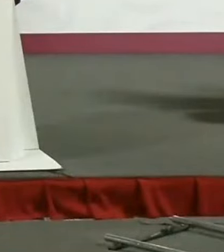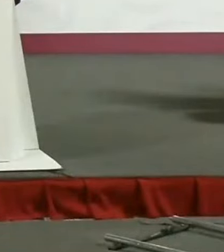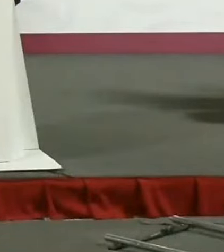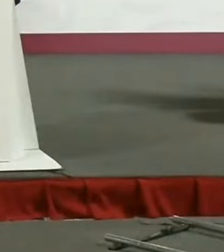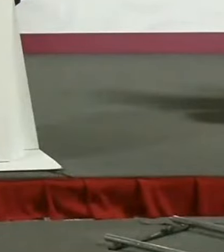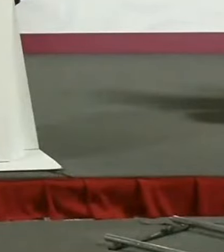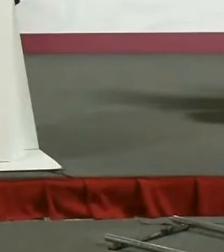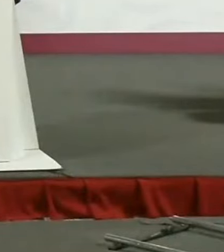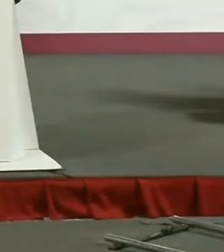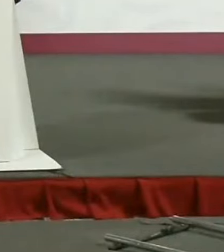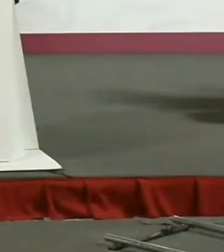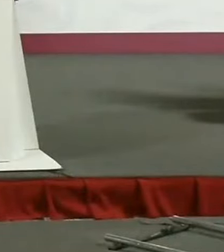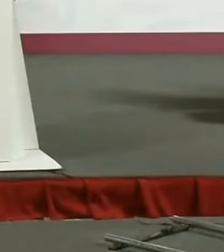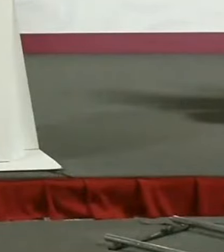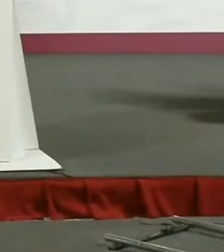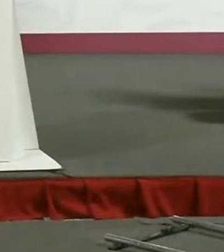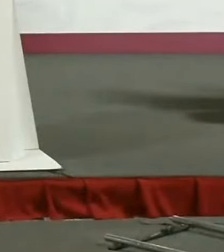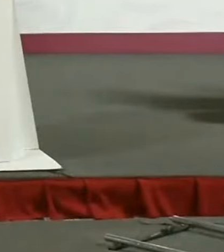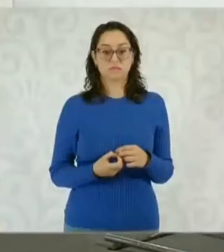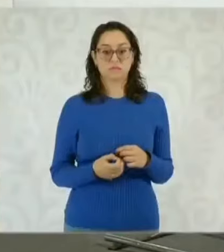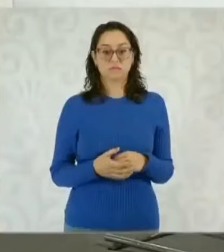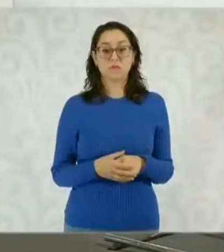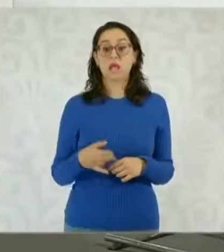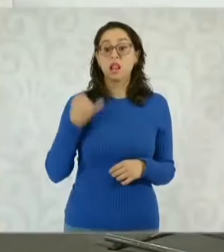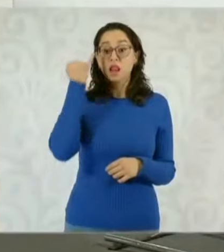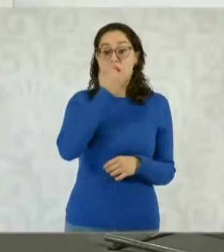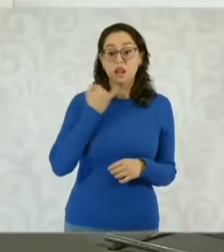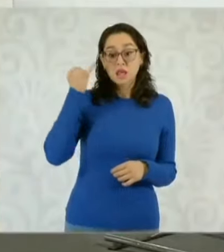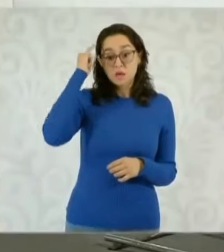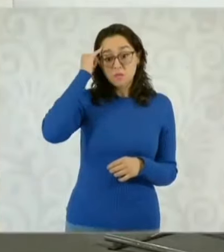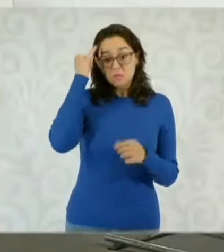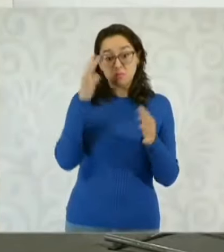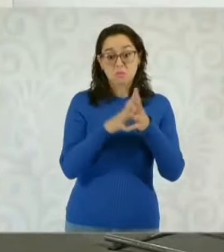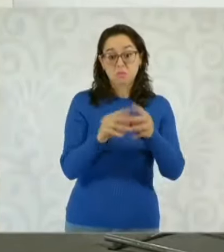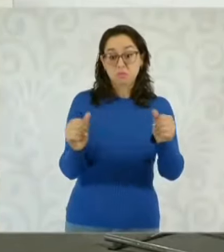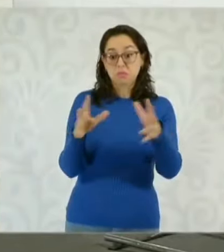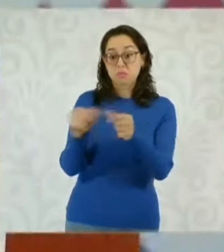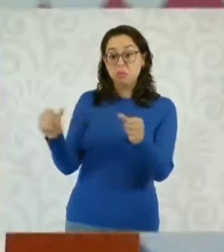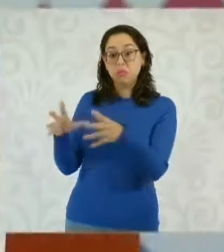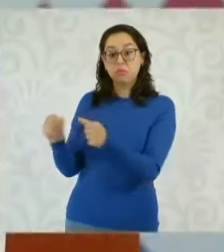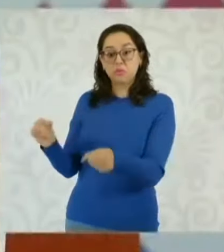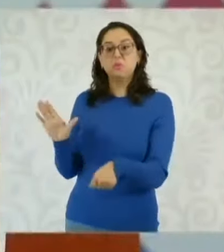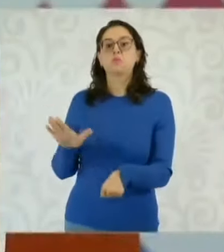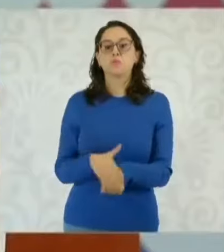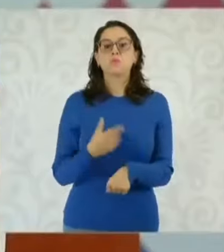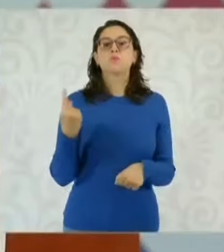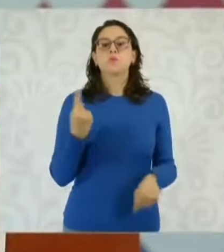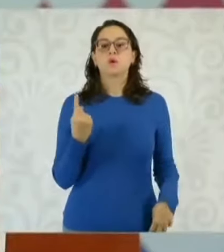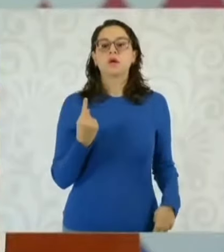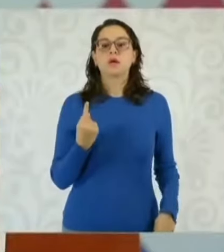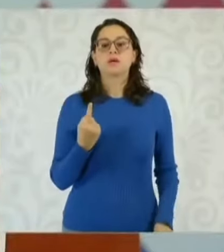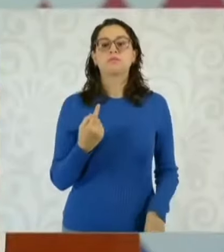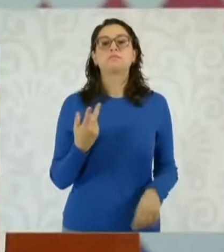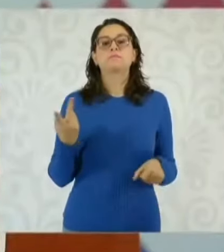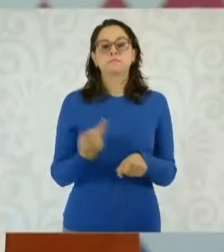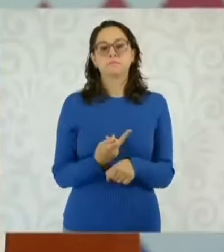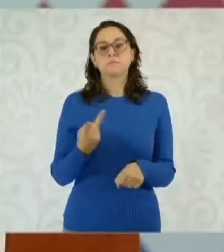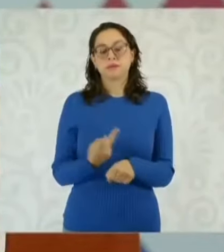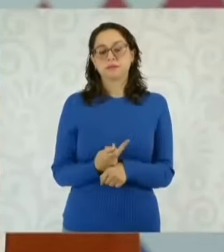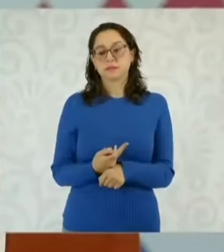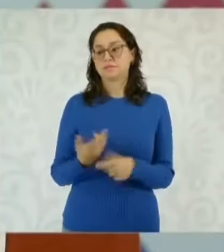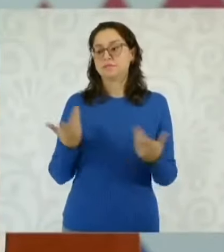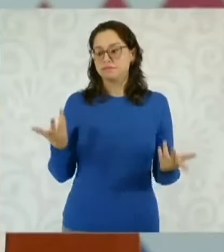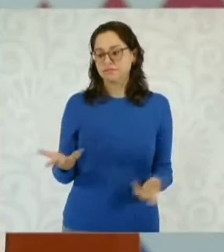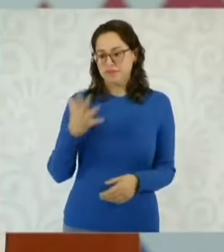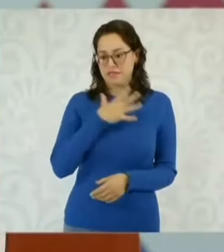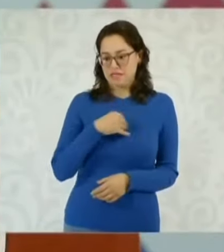favor. ¿Por qué desaparecen las lenguas indígenas? Bueno, pues la pregunta es ¿quién va a querer transmitir a sus hijos una lengua que